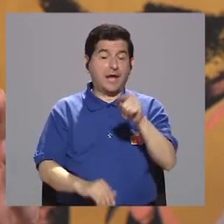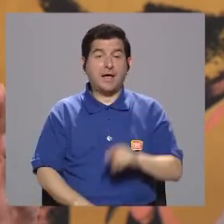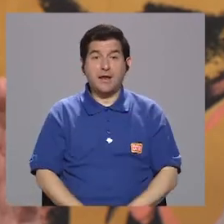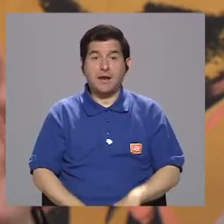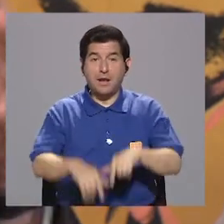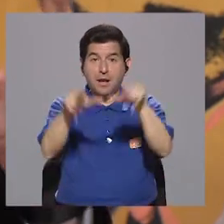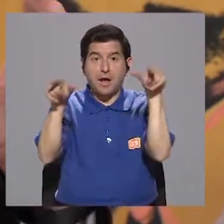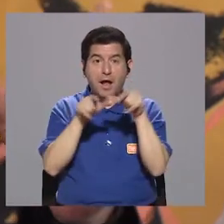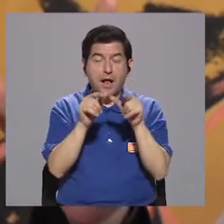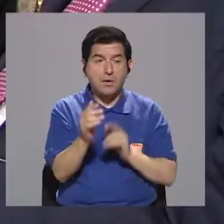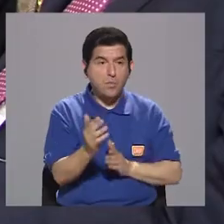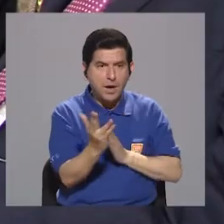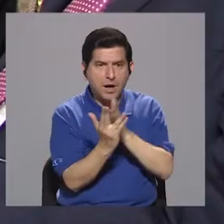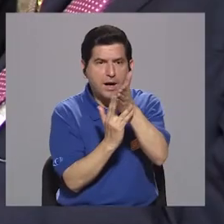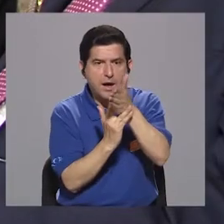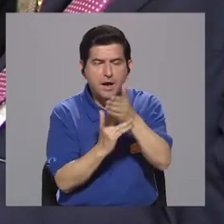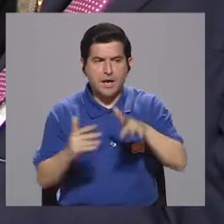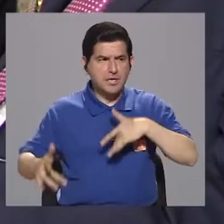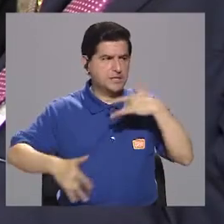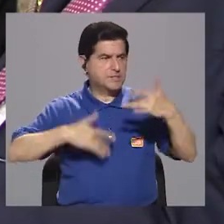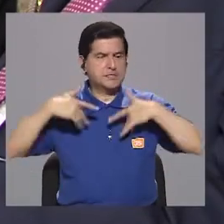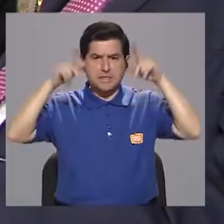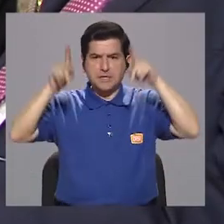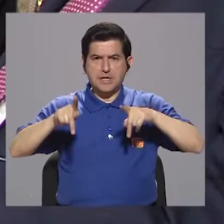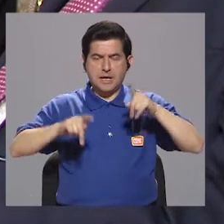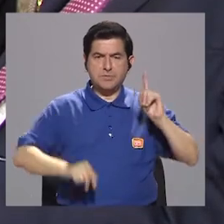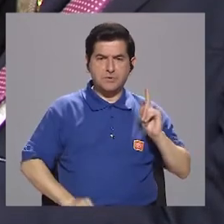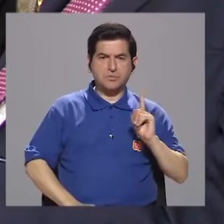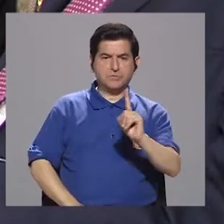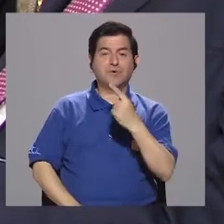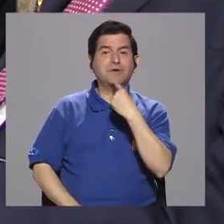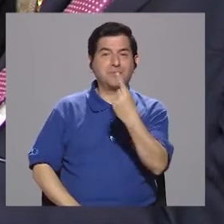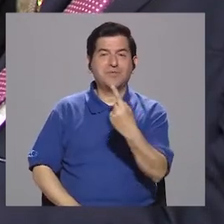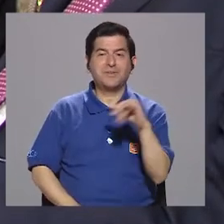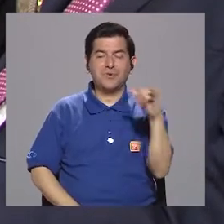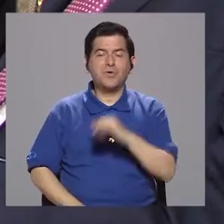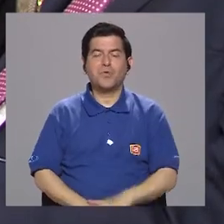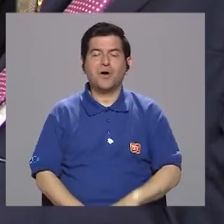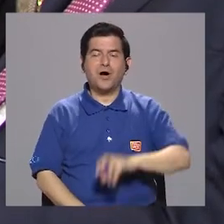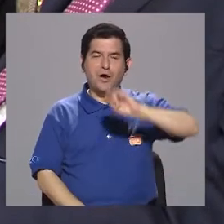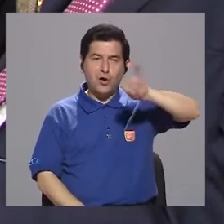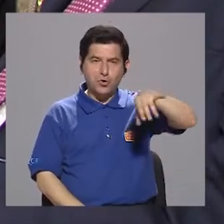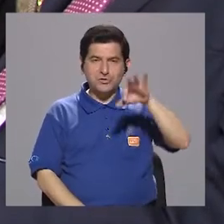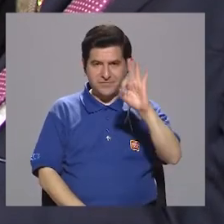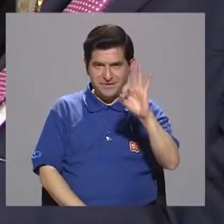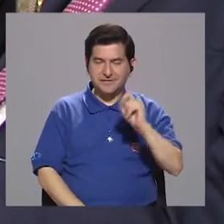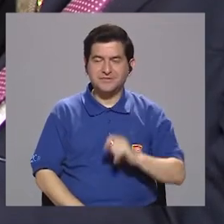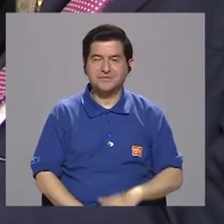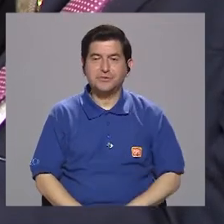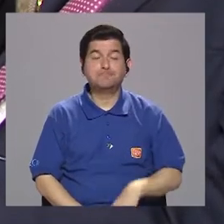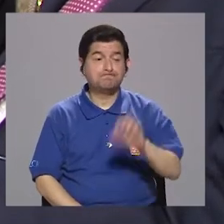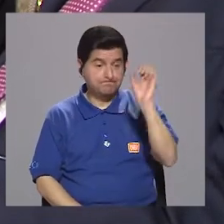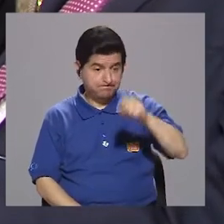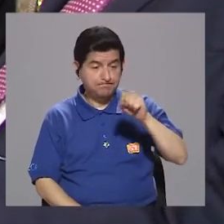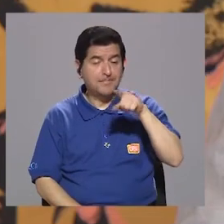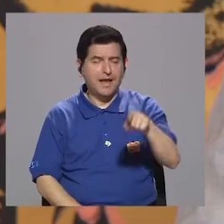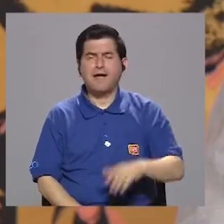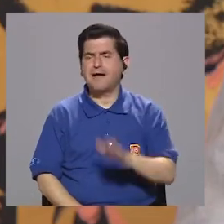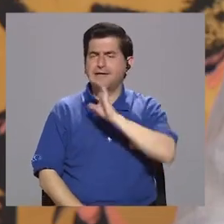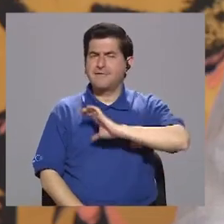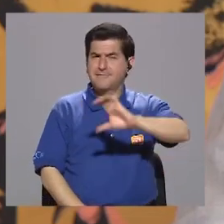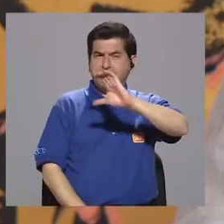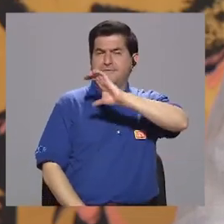entraba, se sentía que entraba alguien, ¿verdad? Eso me dijo José Francisco alguna vez. Sí, era un